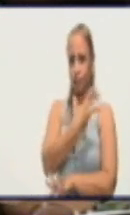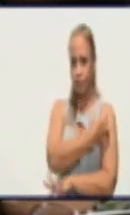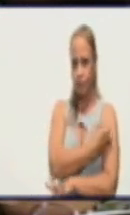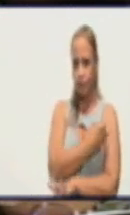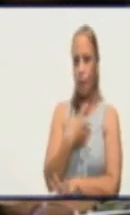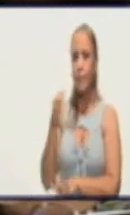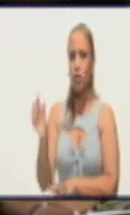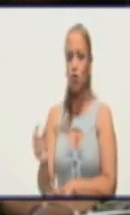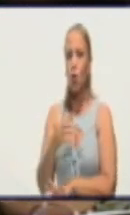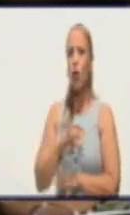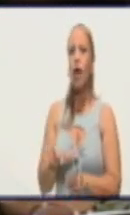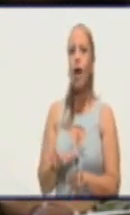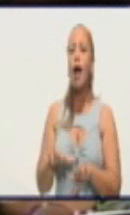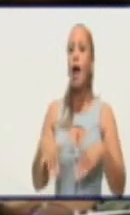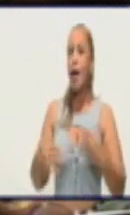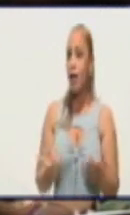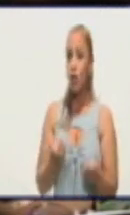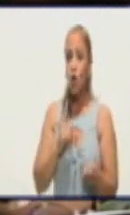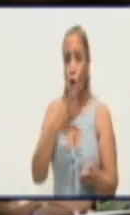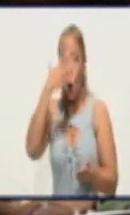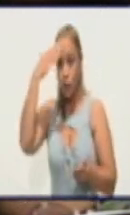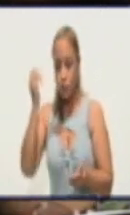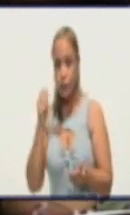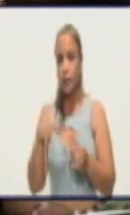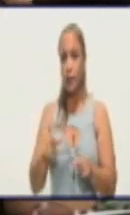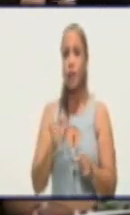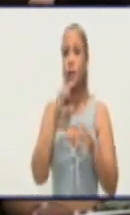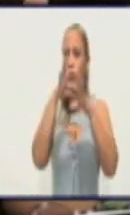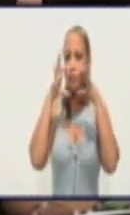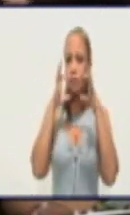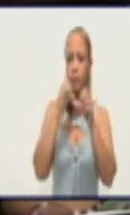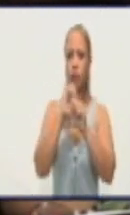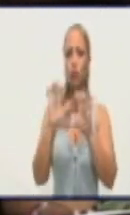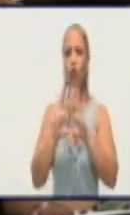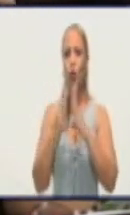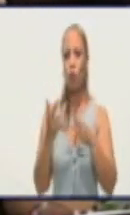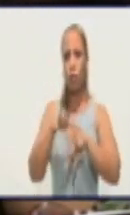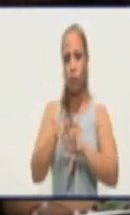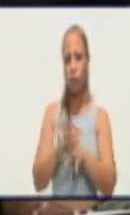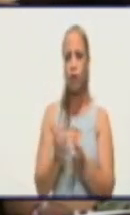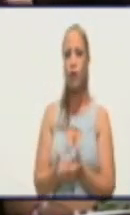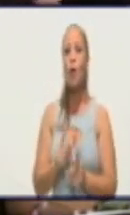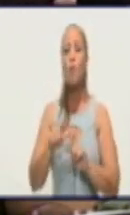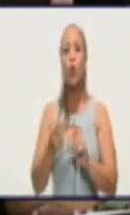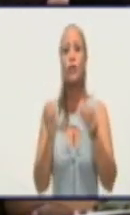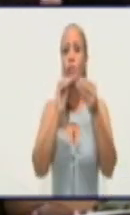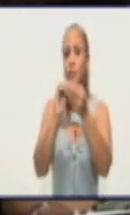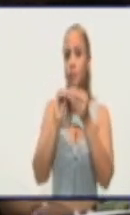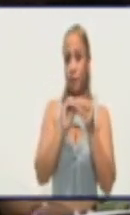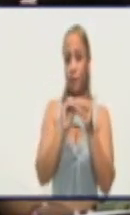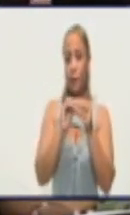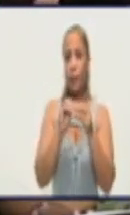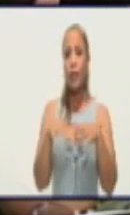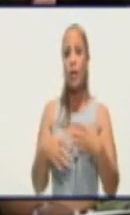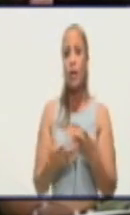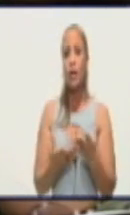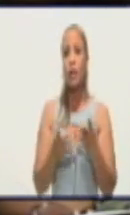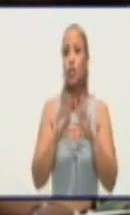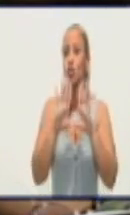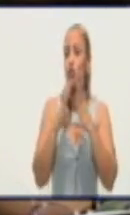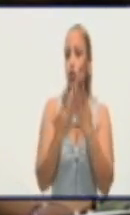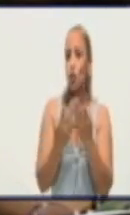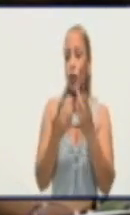persona, no las abandone, porque cuando existe una área de tanta transmisión como precisamente estamos en nuestro país, donde todas las